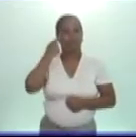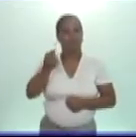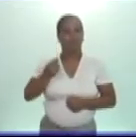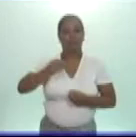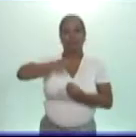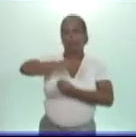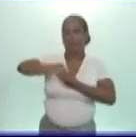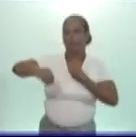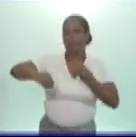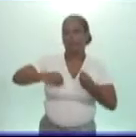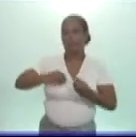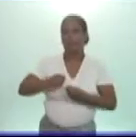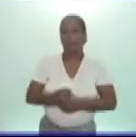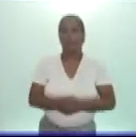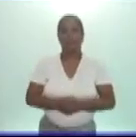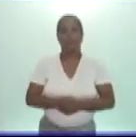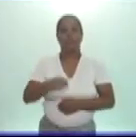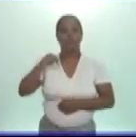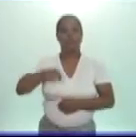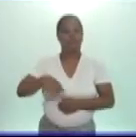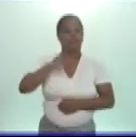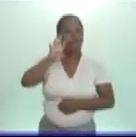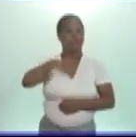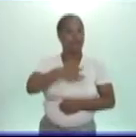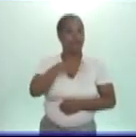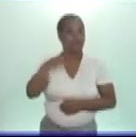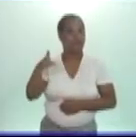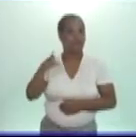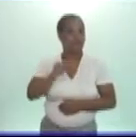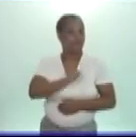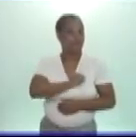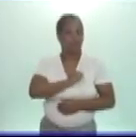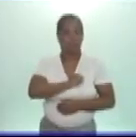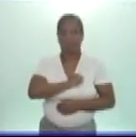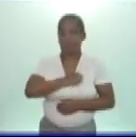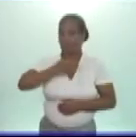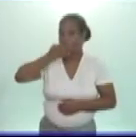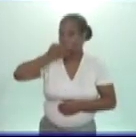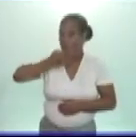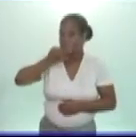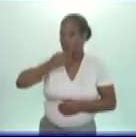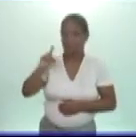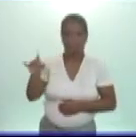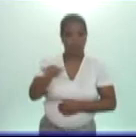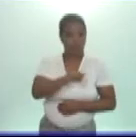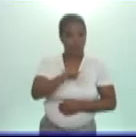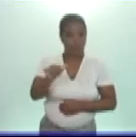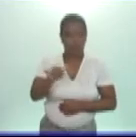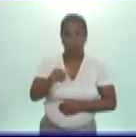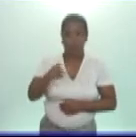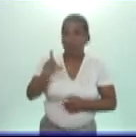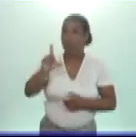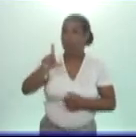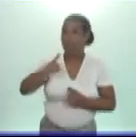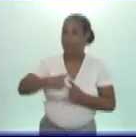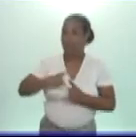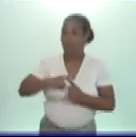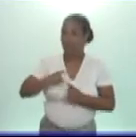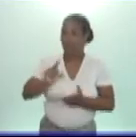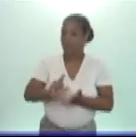conversión. Esta tabla, yo les quería aclarar que no es igual que la que vimos en el libro. O sea, hay una tabla en el libro donde